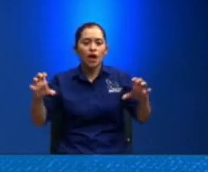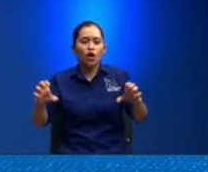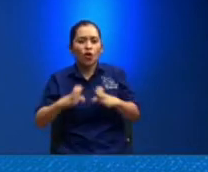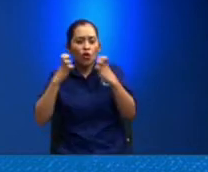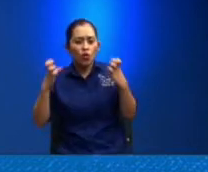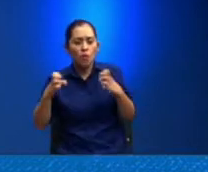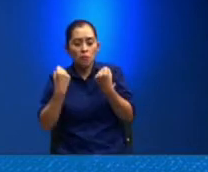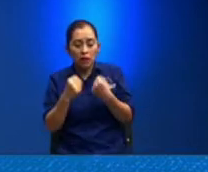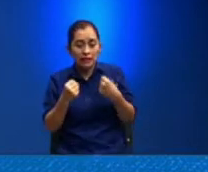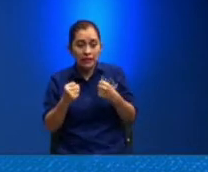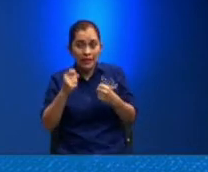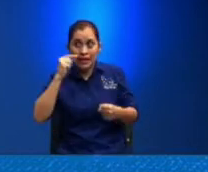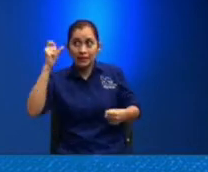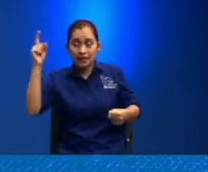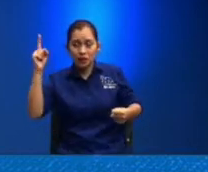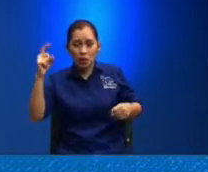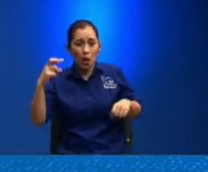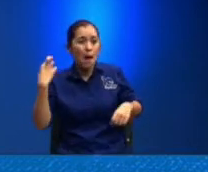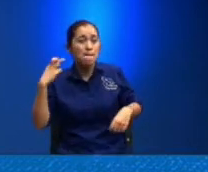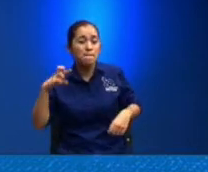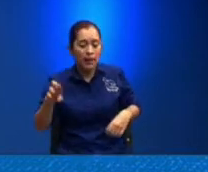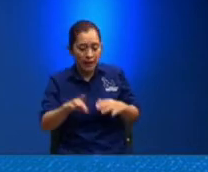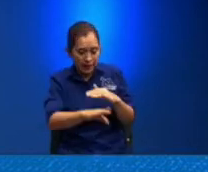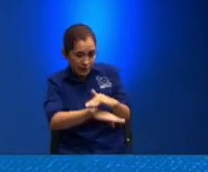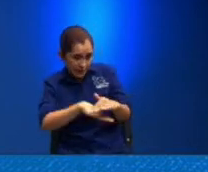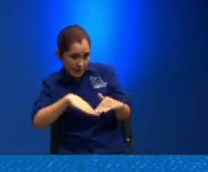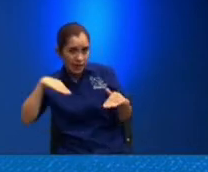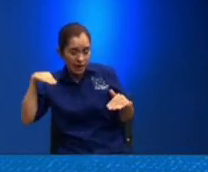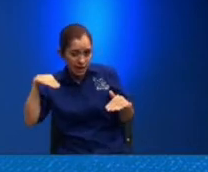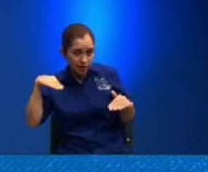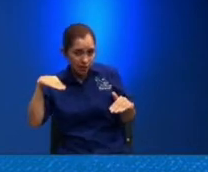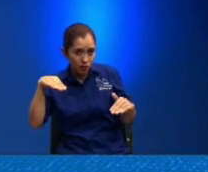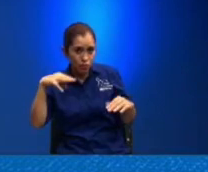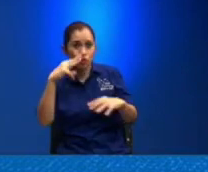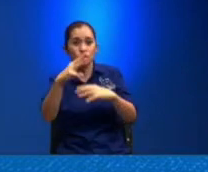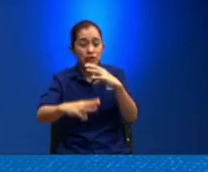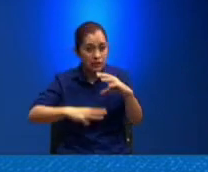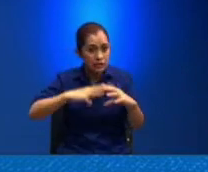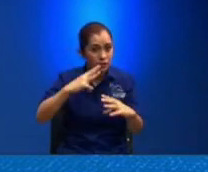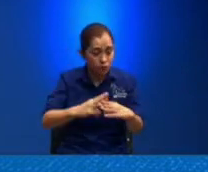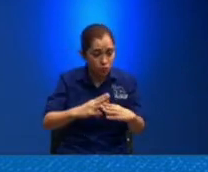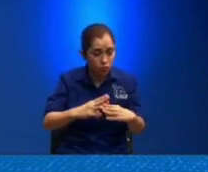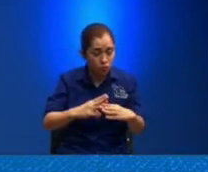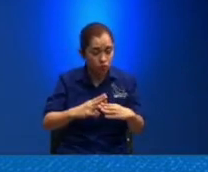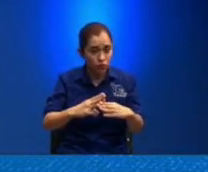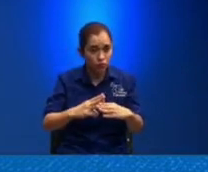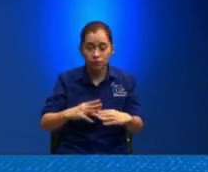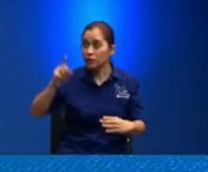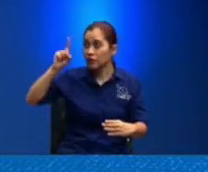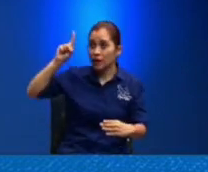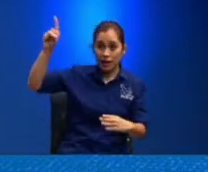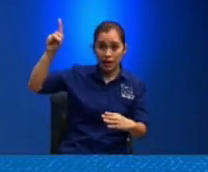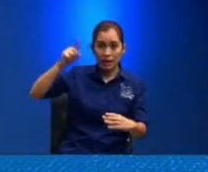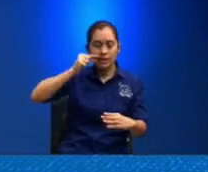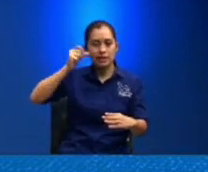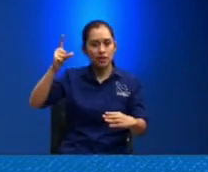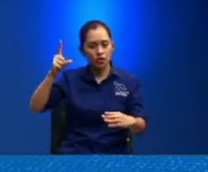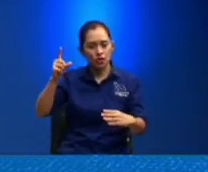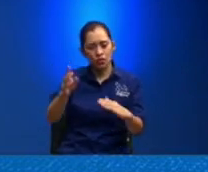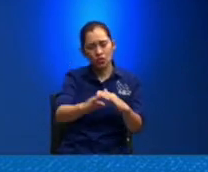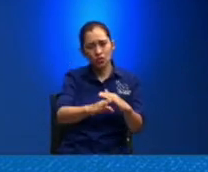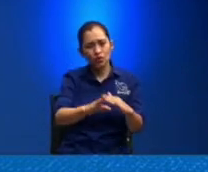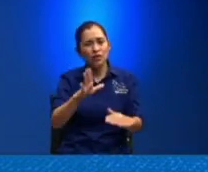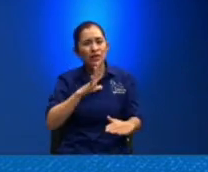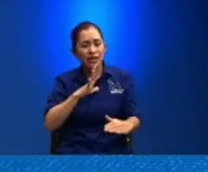vayamos a reinar nos tiene que sacar del fuego nos tienen que sacar del fuego en otras miren